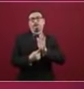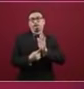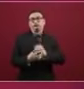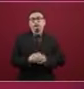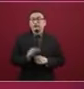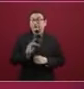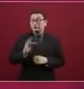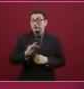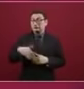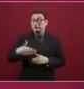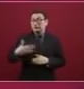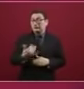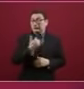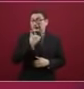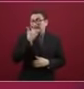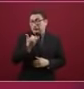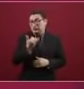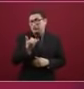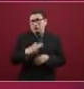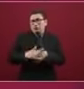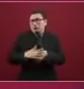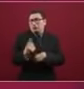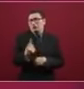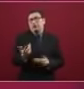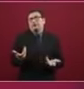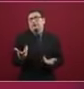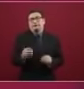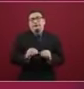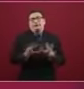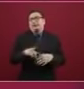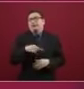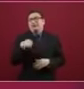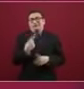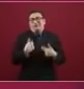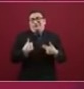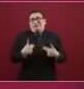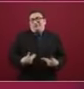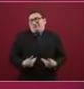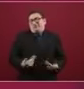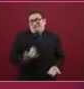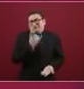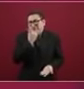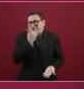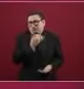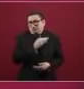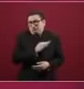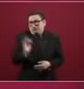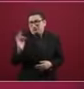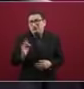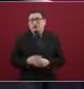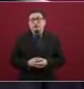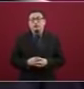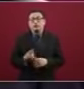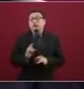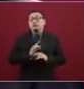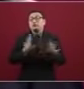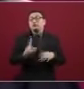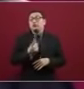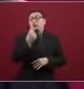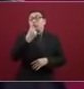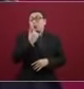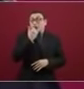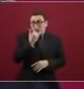cometa un error, porque pues somos seres humanos y cometamos un error, lo